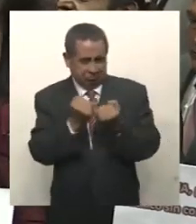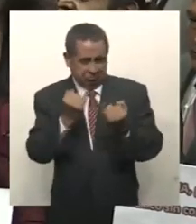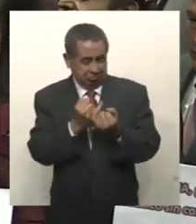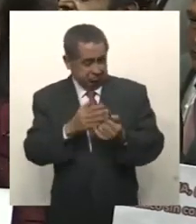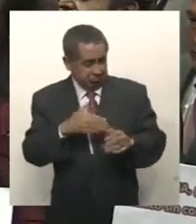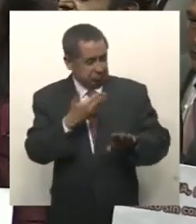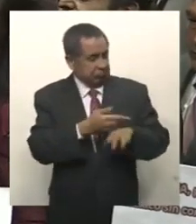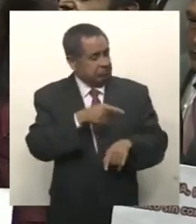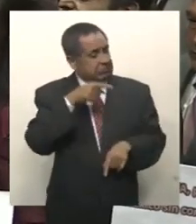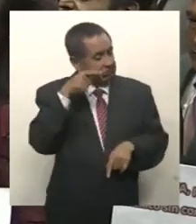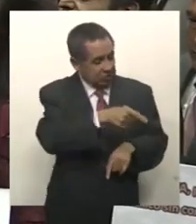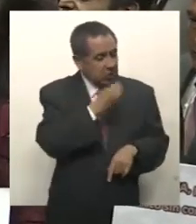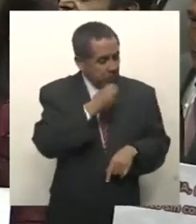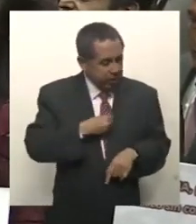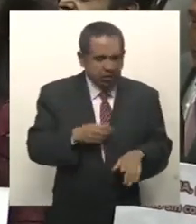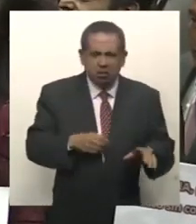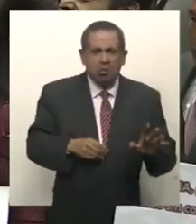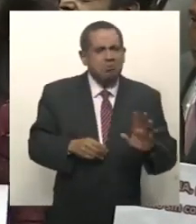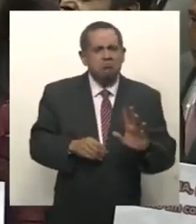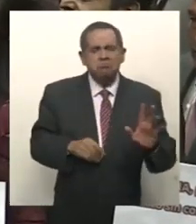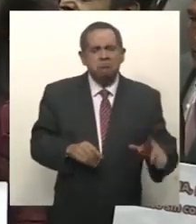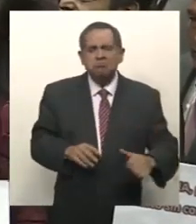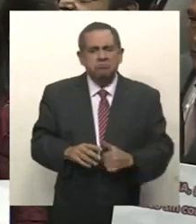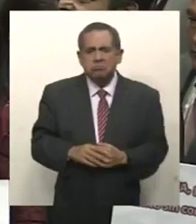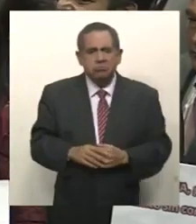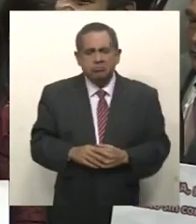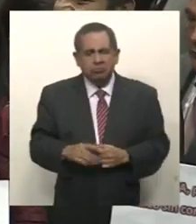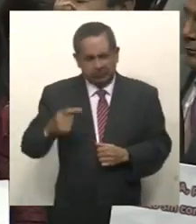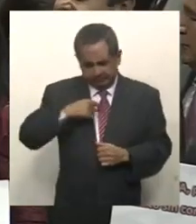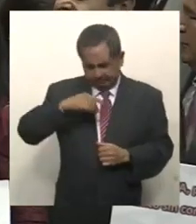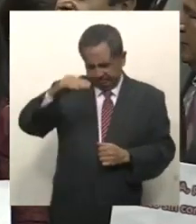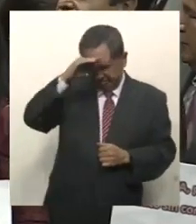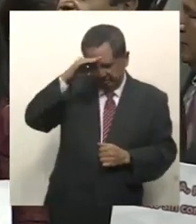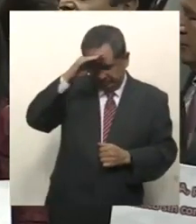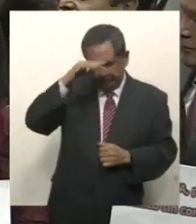los adversarios. Soy de los que piensa